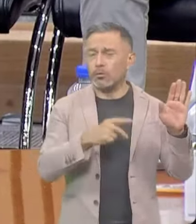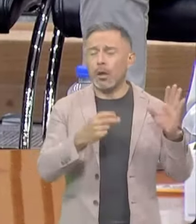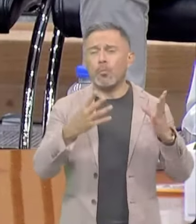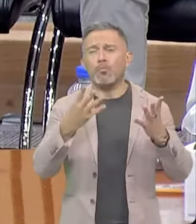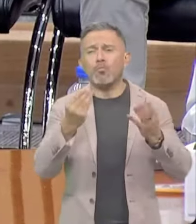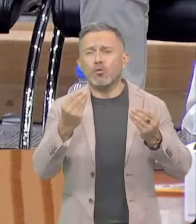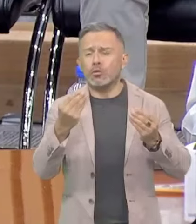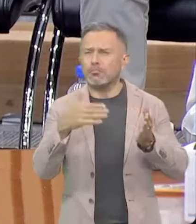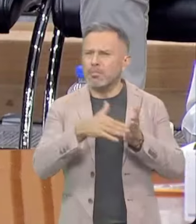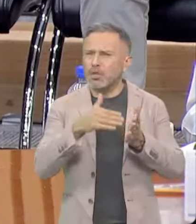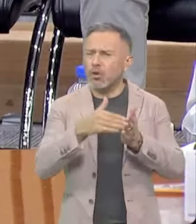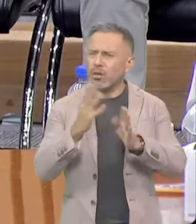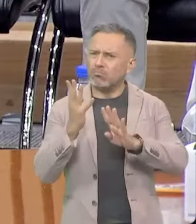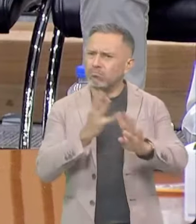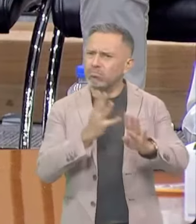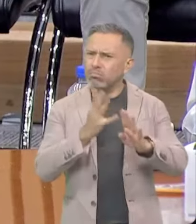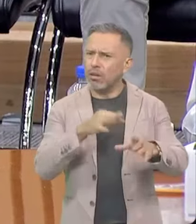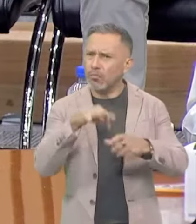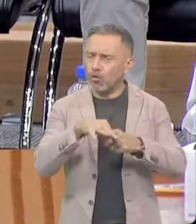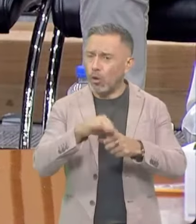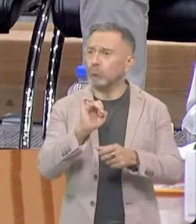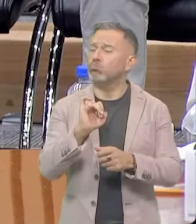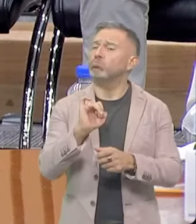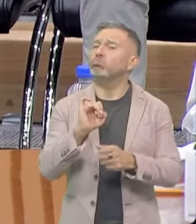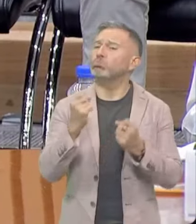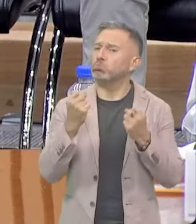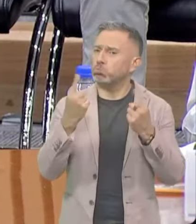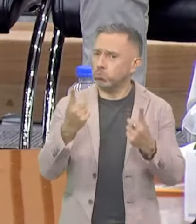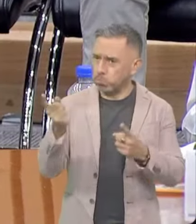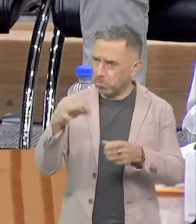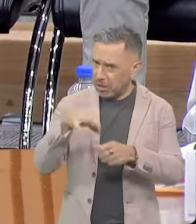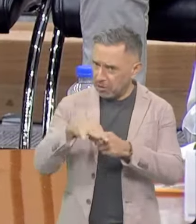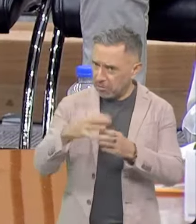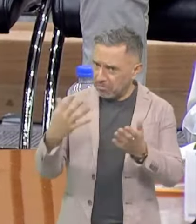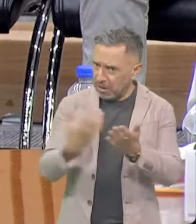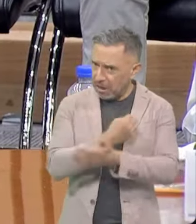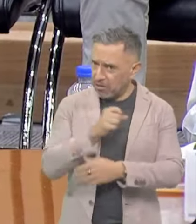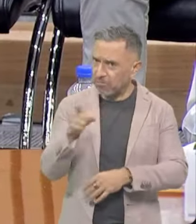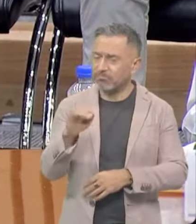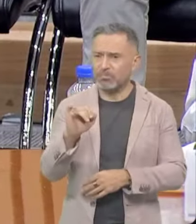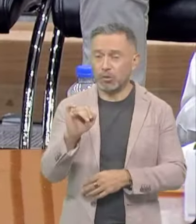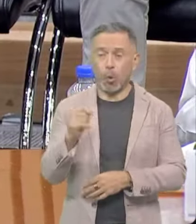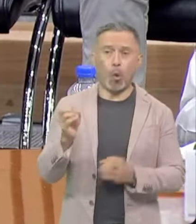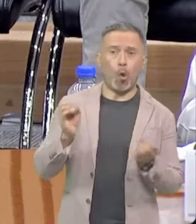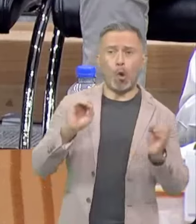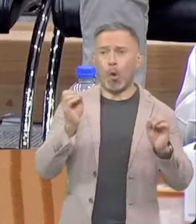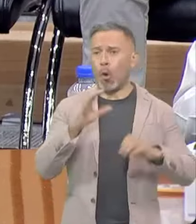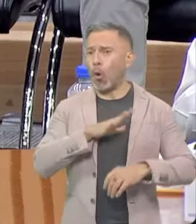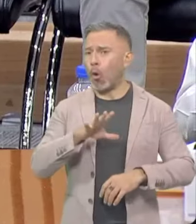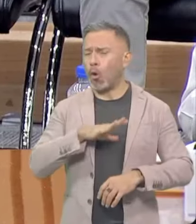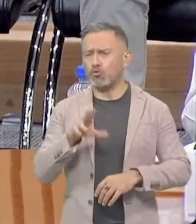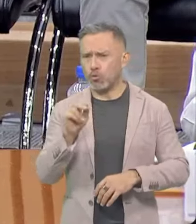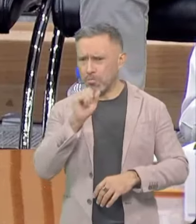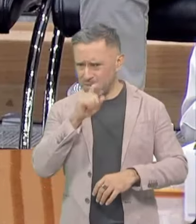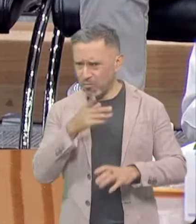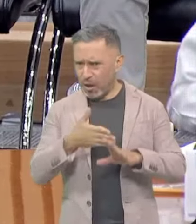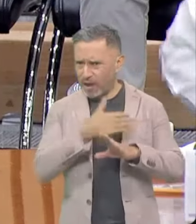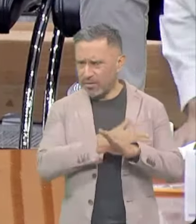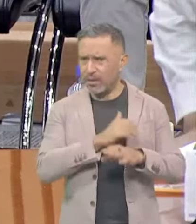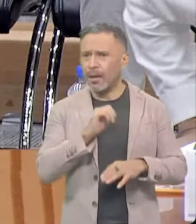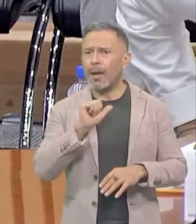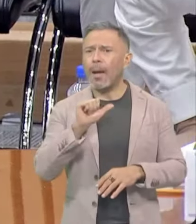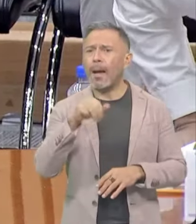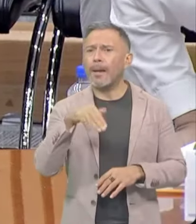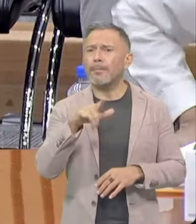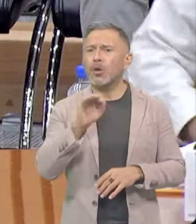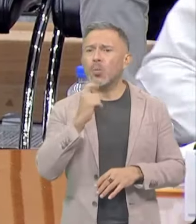efectivamente que legitiman su elección no podemos negarlo como jamás tampoco lo negamos de Andrés Manuel López